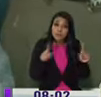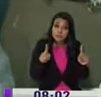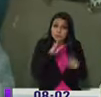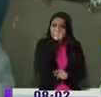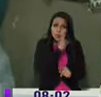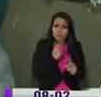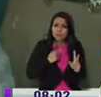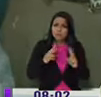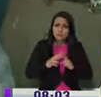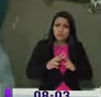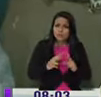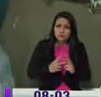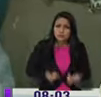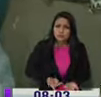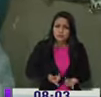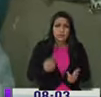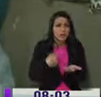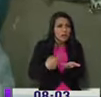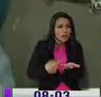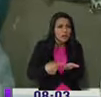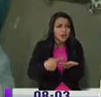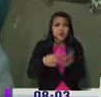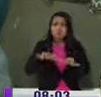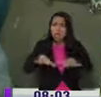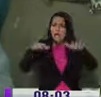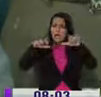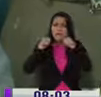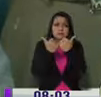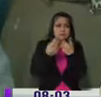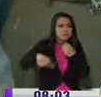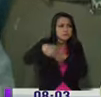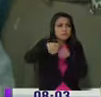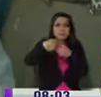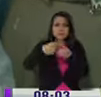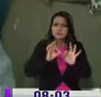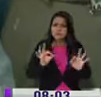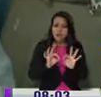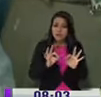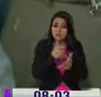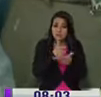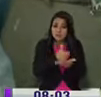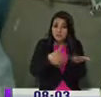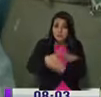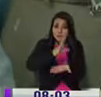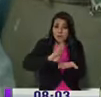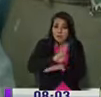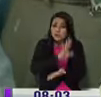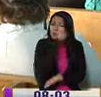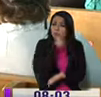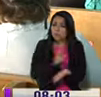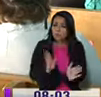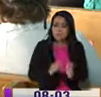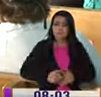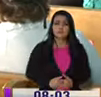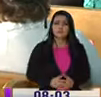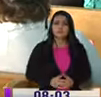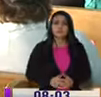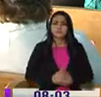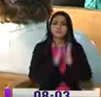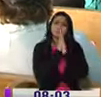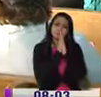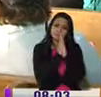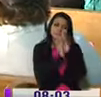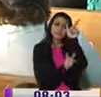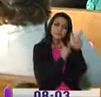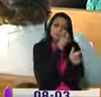jamás he conocido en todos los debates, de todas las apreciaciones sobre los beneficios que nos va a dar el Metrocable. Llaman a la tranquilidad